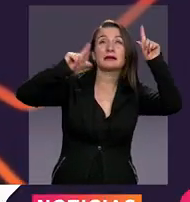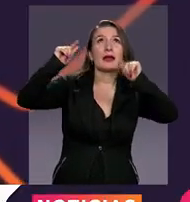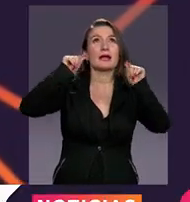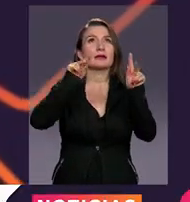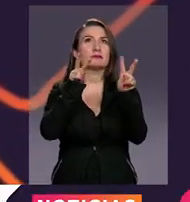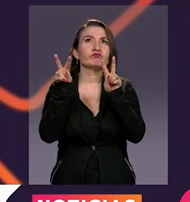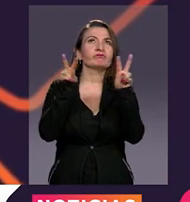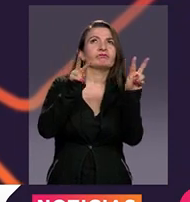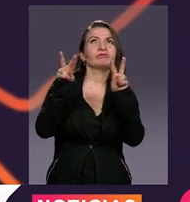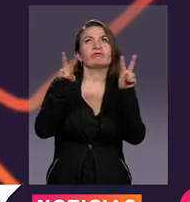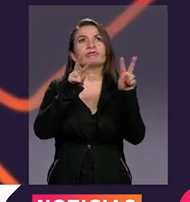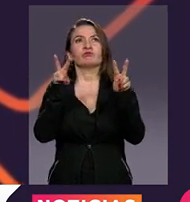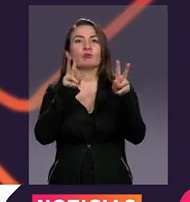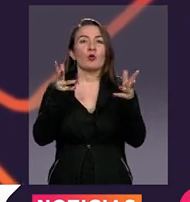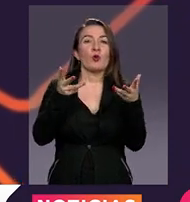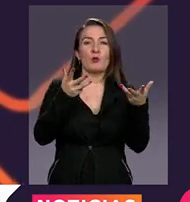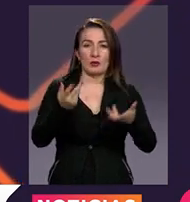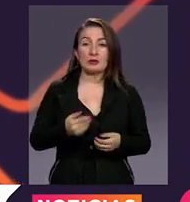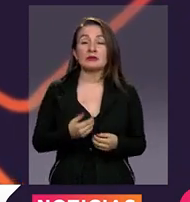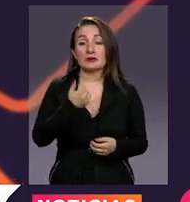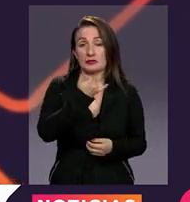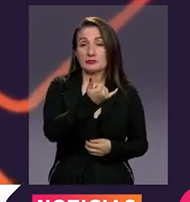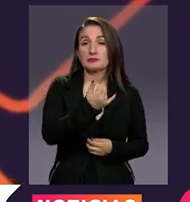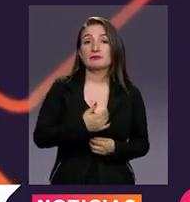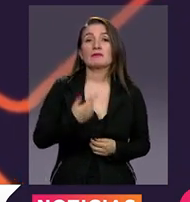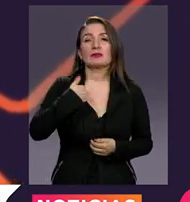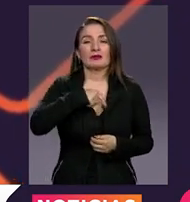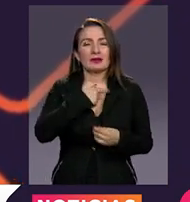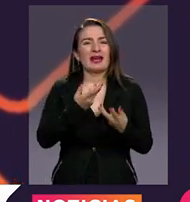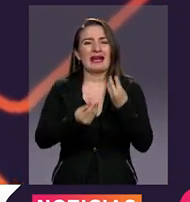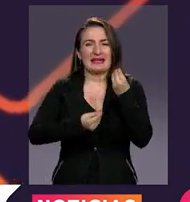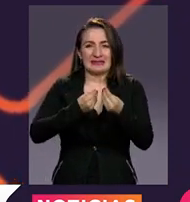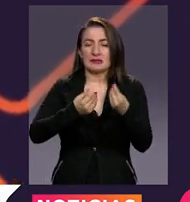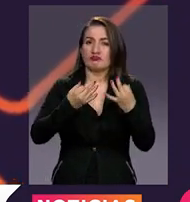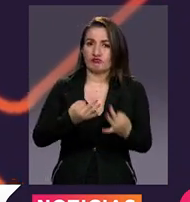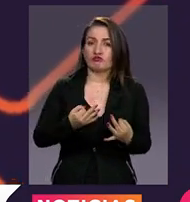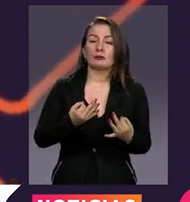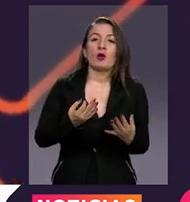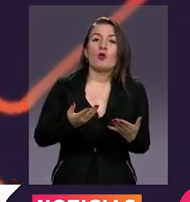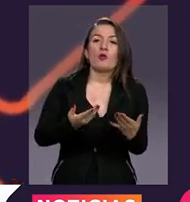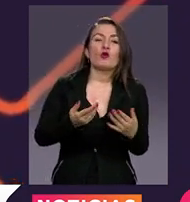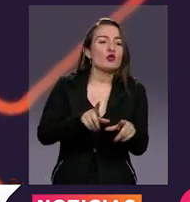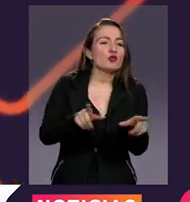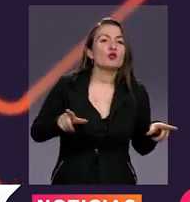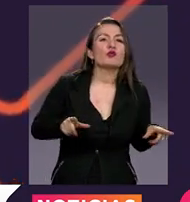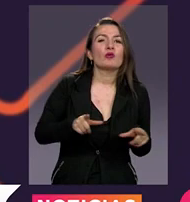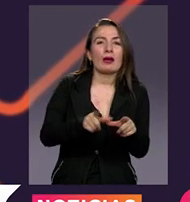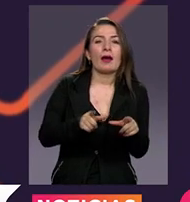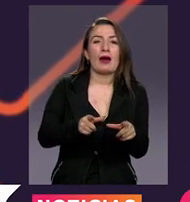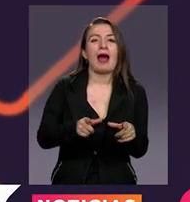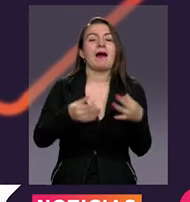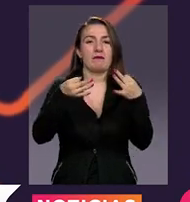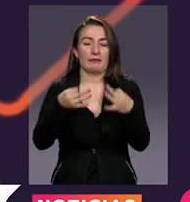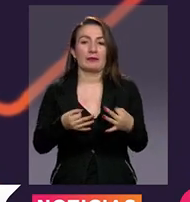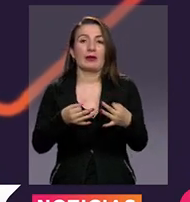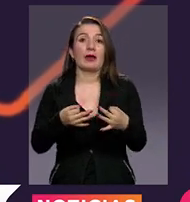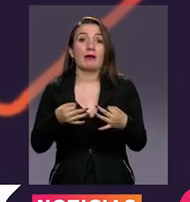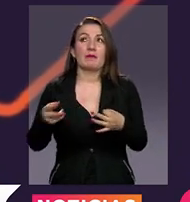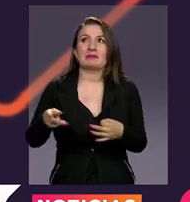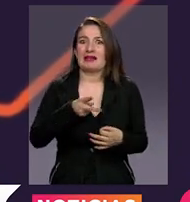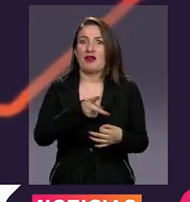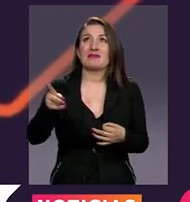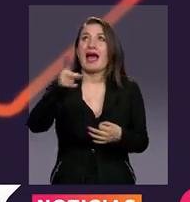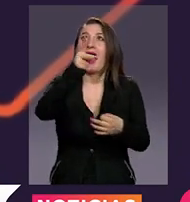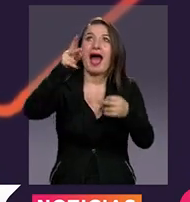objetos puntuales, verlas como esa bóveda aparente, a un lugar que va a ser el destino. Vamos a viajar hacia